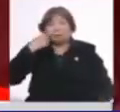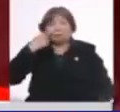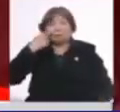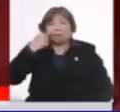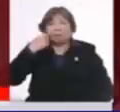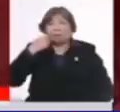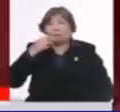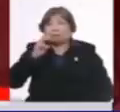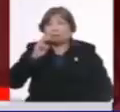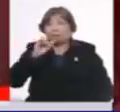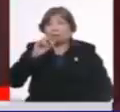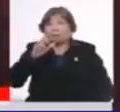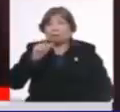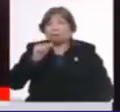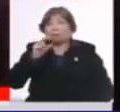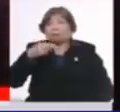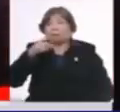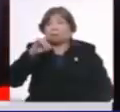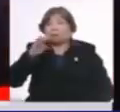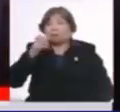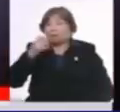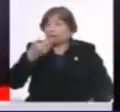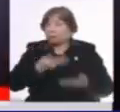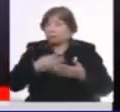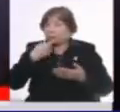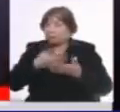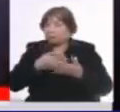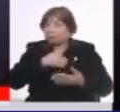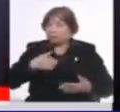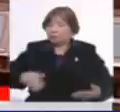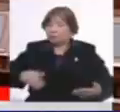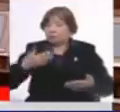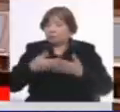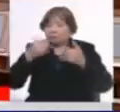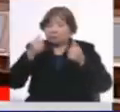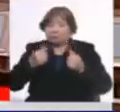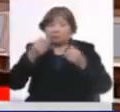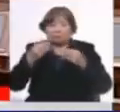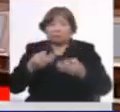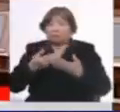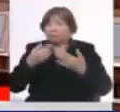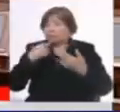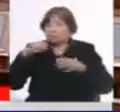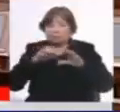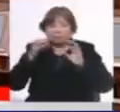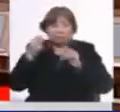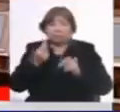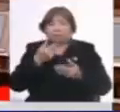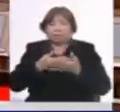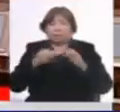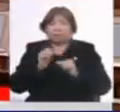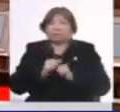señor Willy Huerta y le manifesté: presidente, ya que se ha tomado esta decisión, aquí hay que actuar